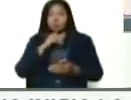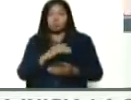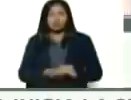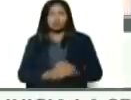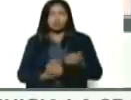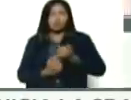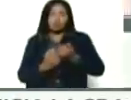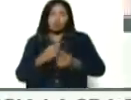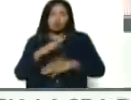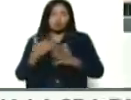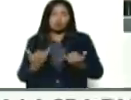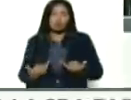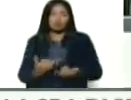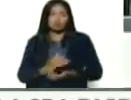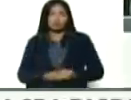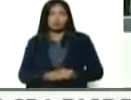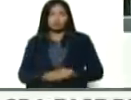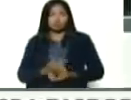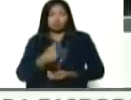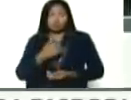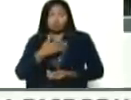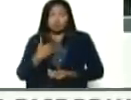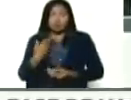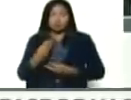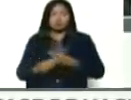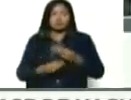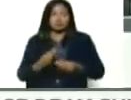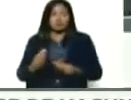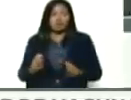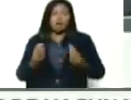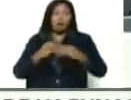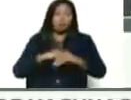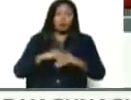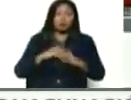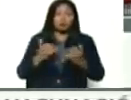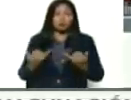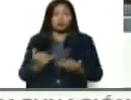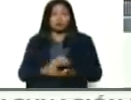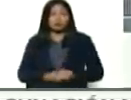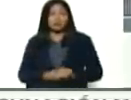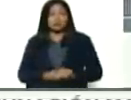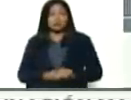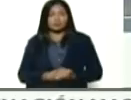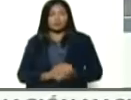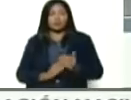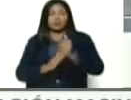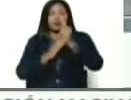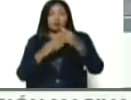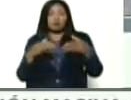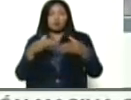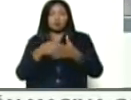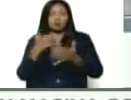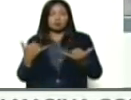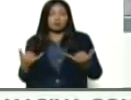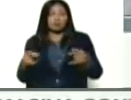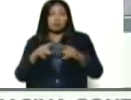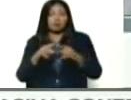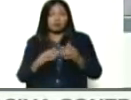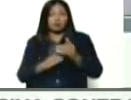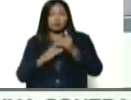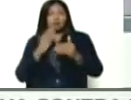conjunta yo quería que se hiciera conjunta y liderazgo del partido y el liderazgo de la